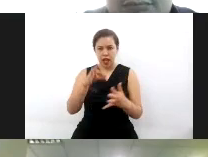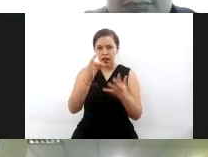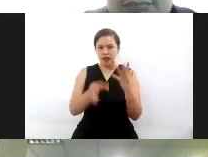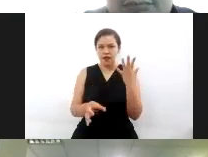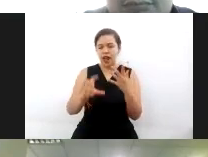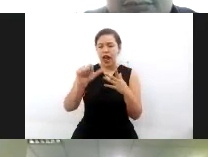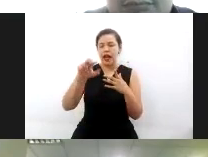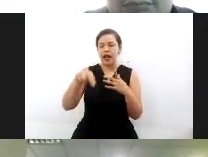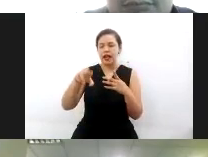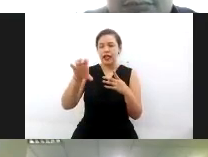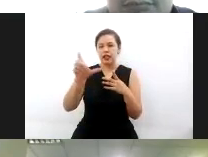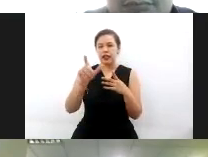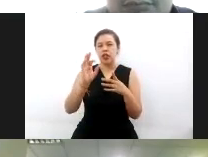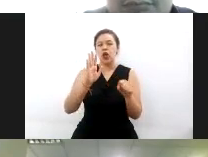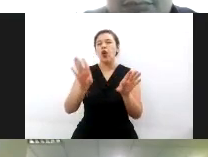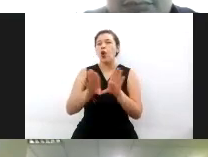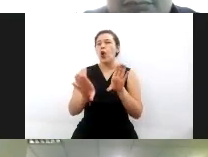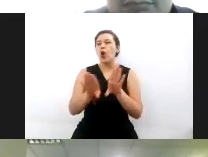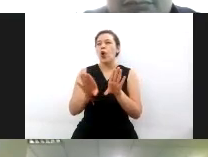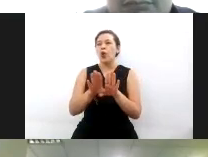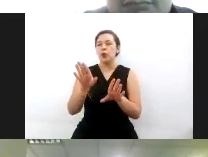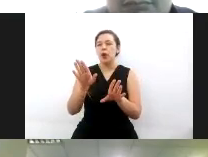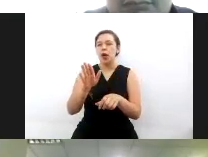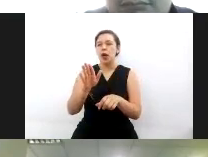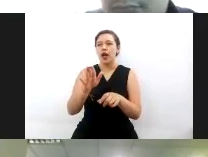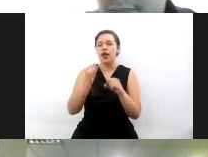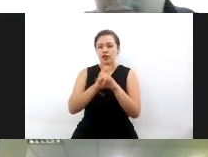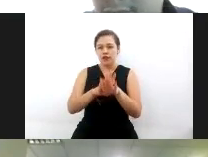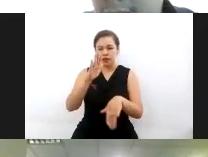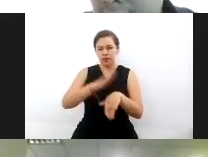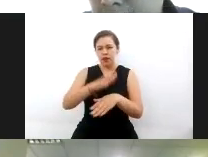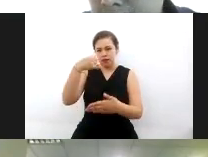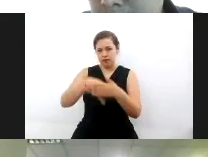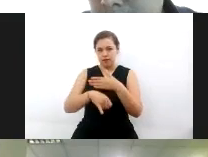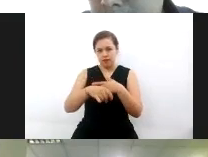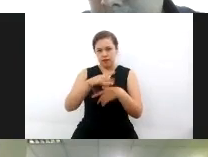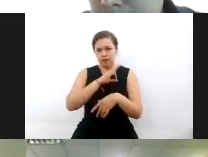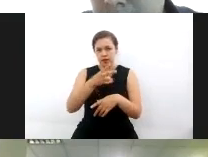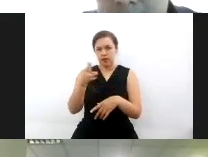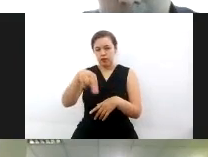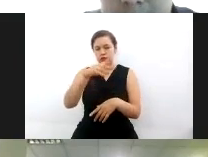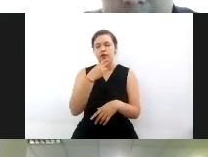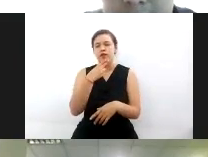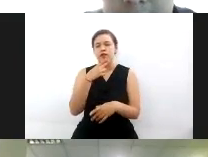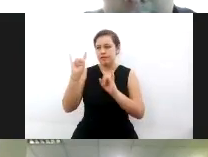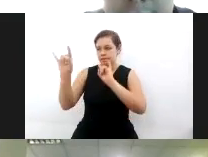son básicamente señaléticas que se pueden utilizar en las estancias infantiles. Bueno,